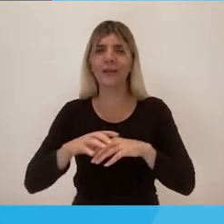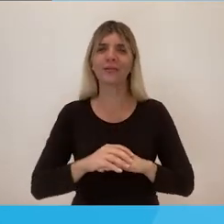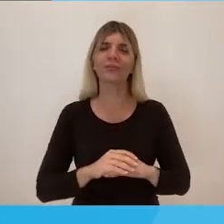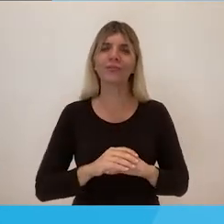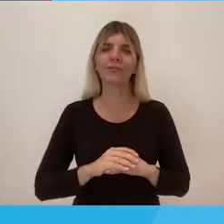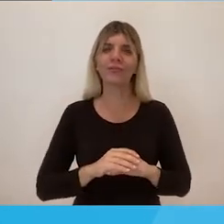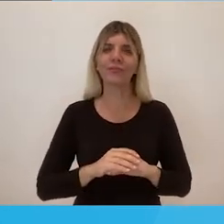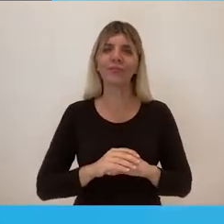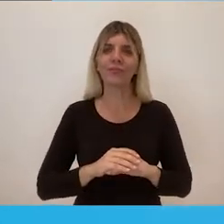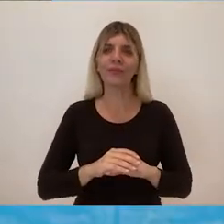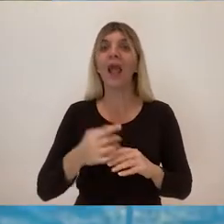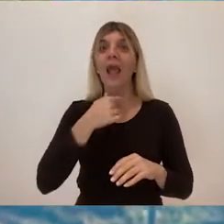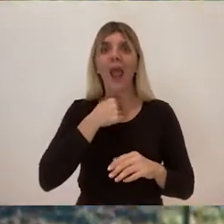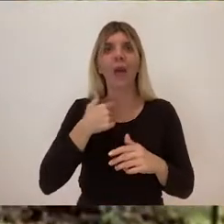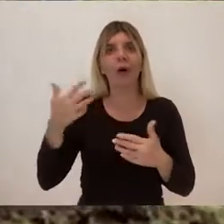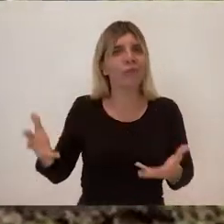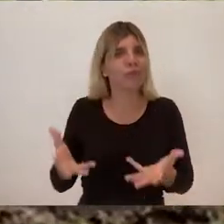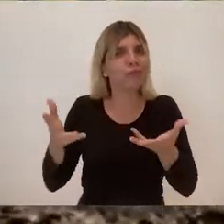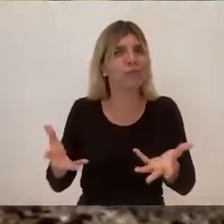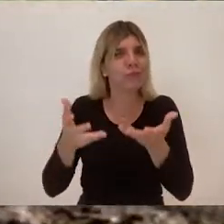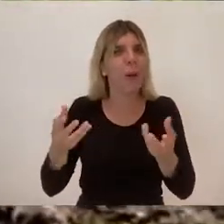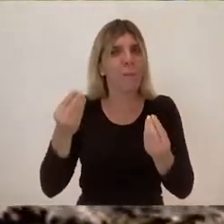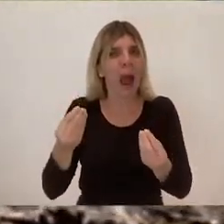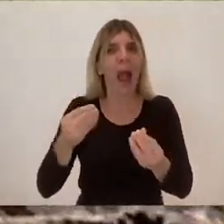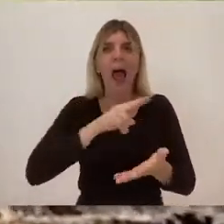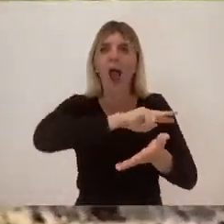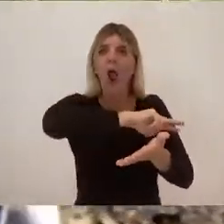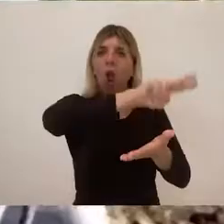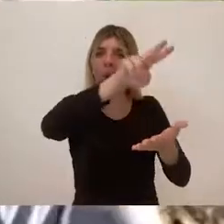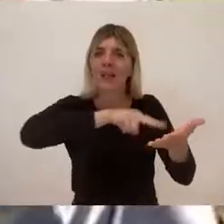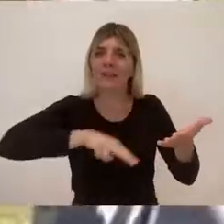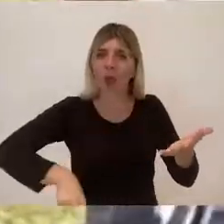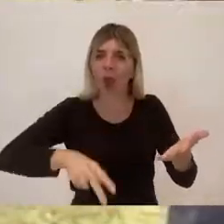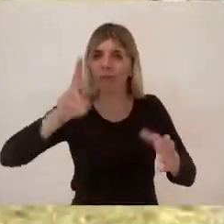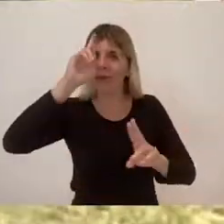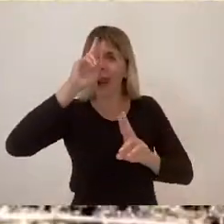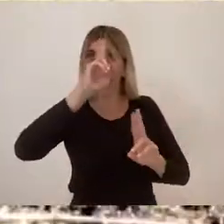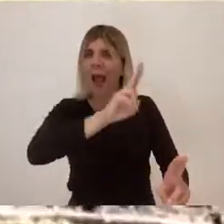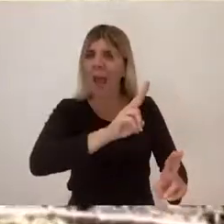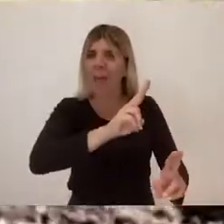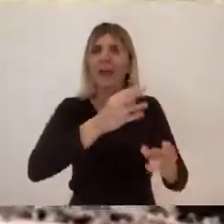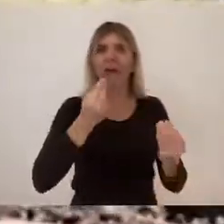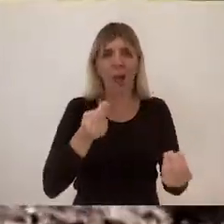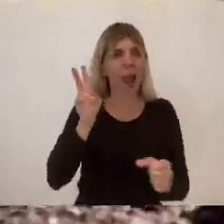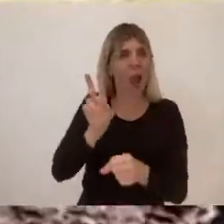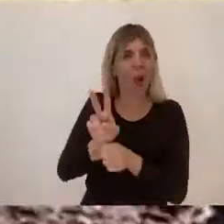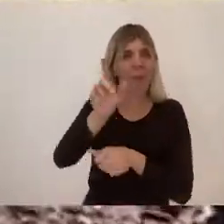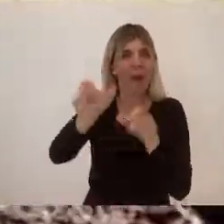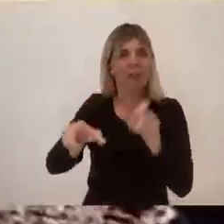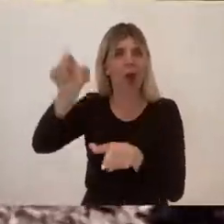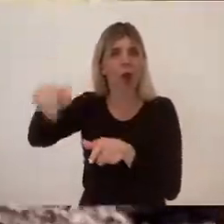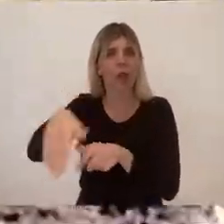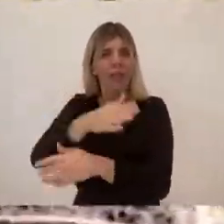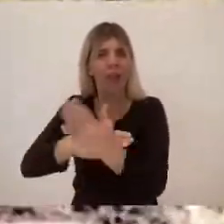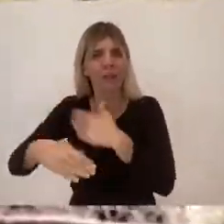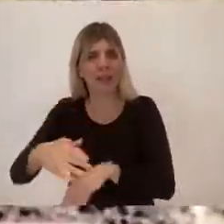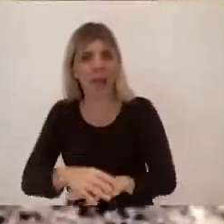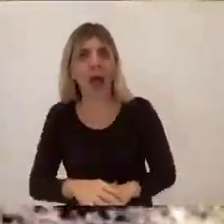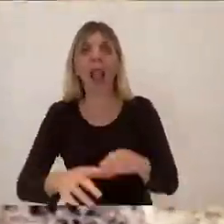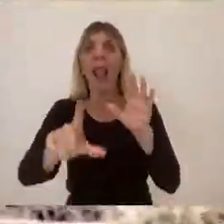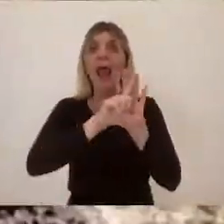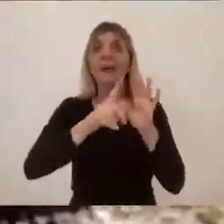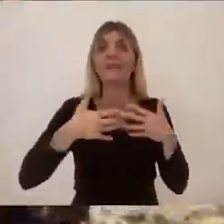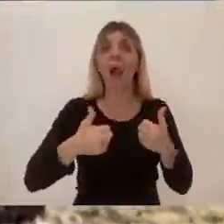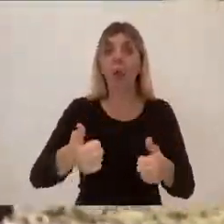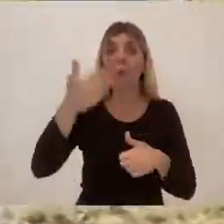generar equidad en todo este tipo de vulnerabilidades. Queremos contribuir hacia la plena implementación de la Convención Internacional de Protección de Derechos